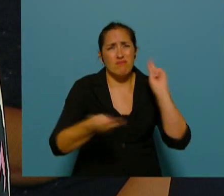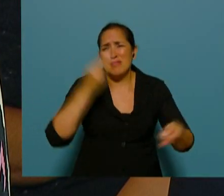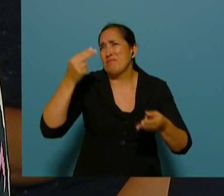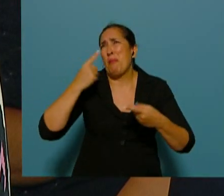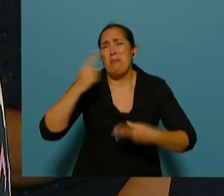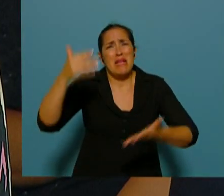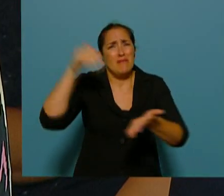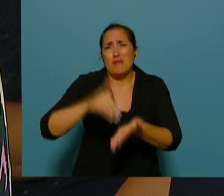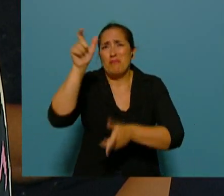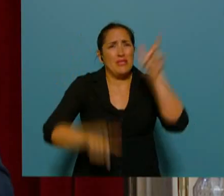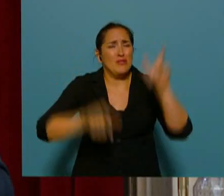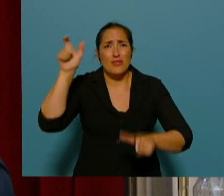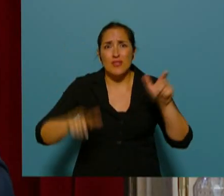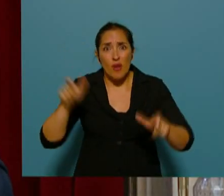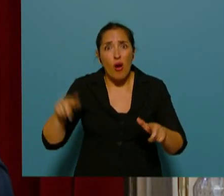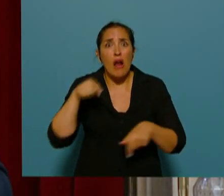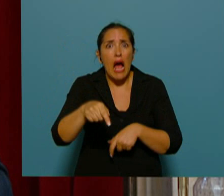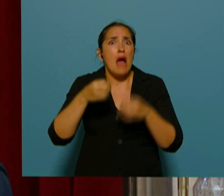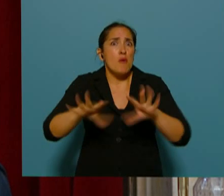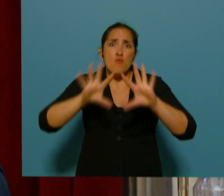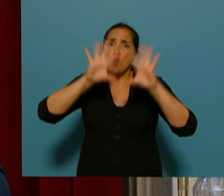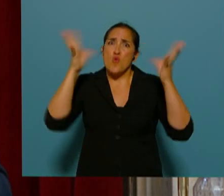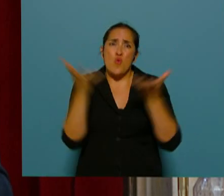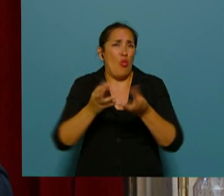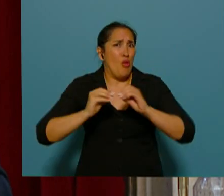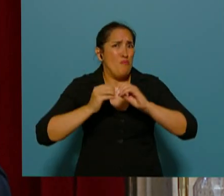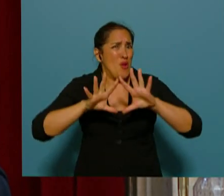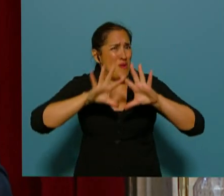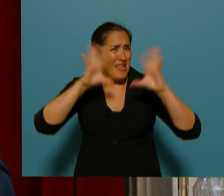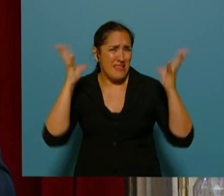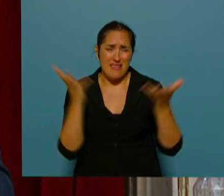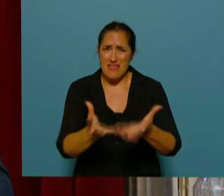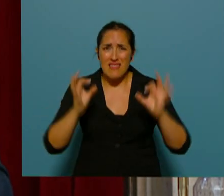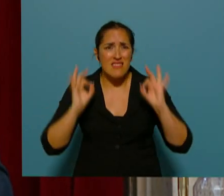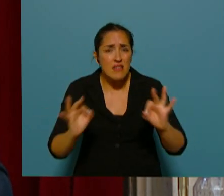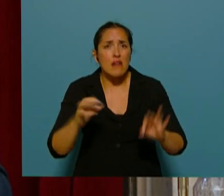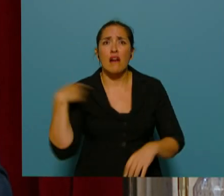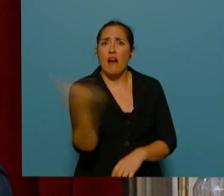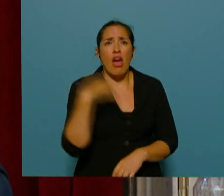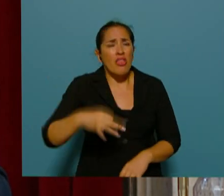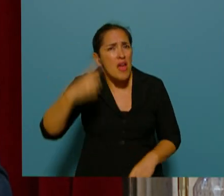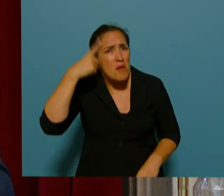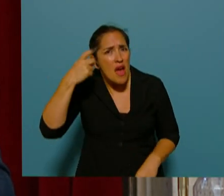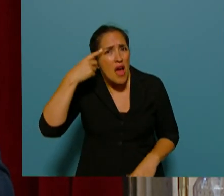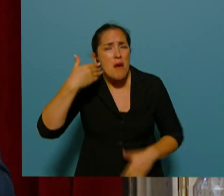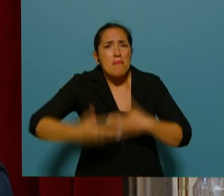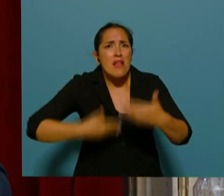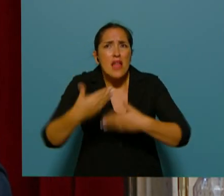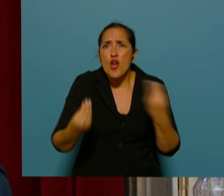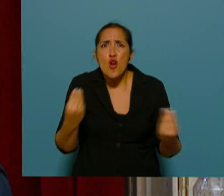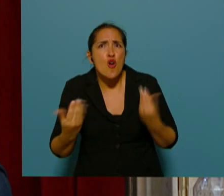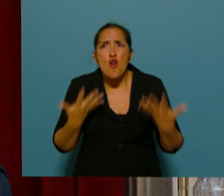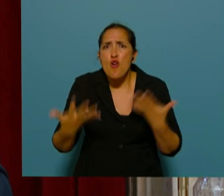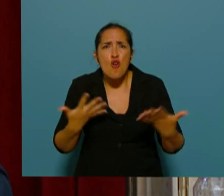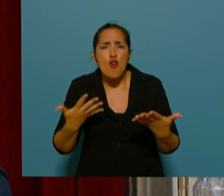humanos. Se inició así una crisis global donde el mundo entero debió aprender sobre la marcha a enfrentar